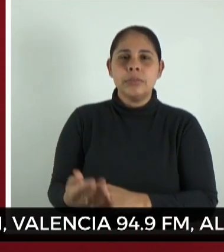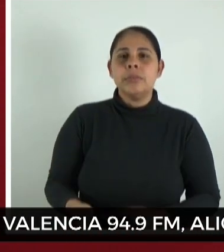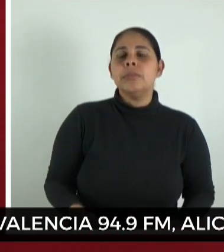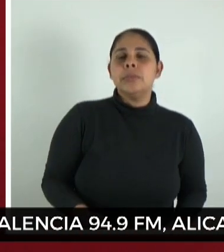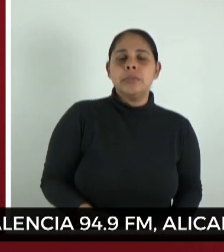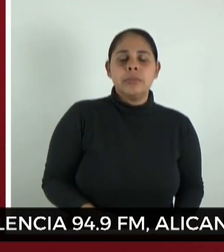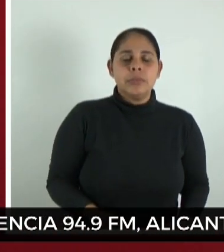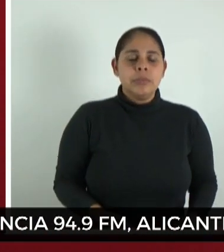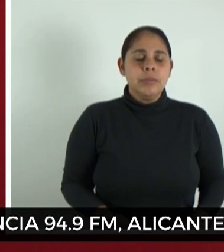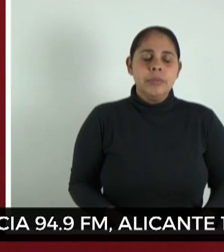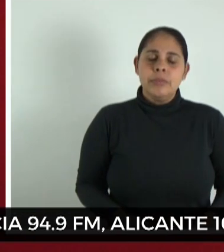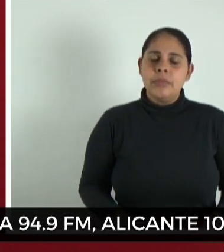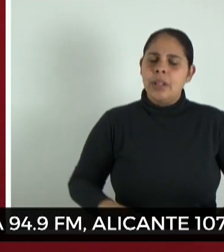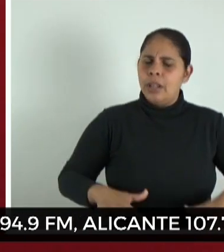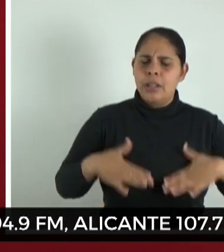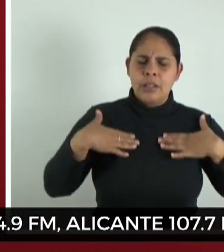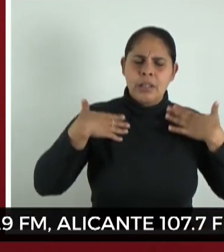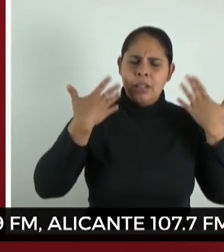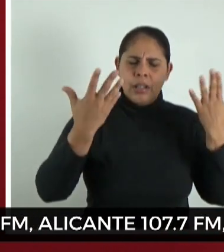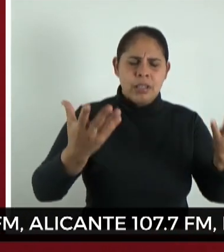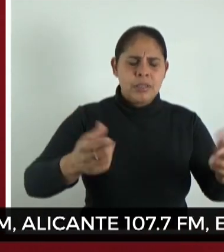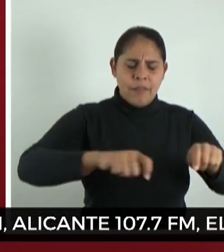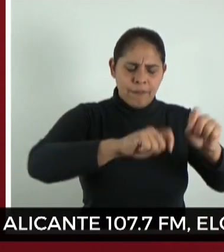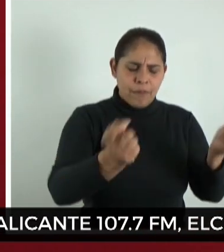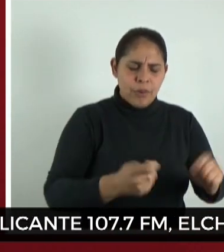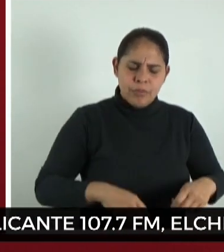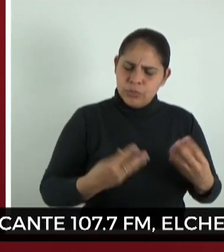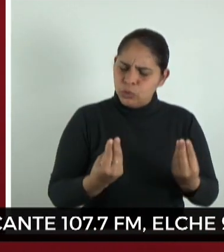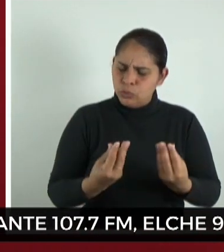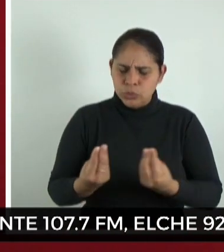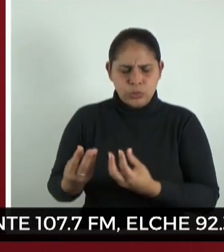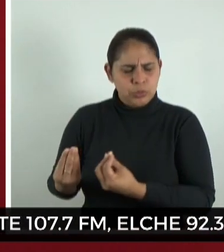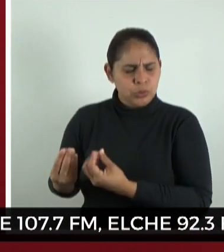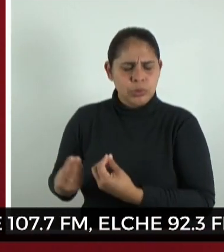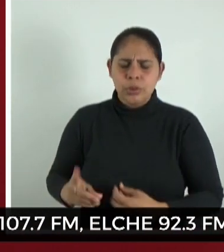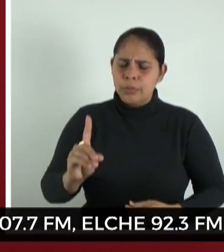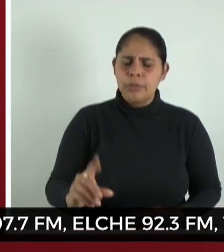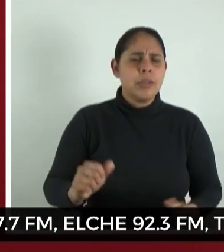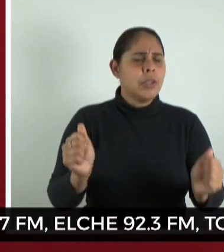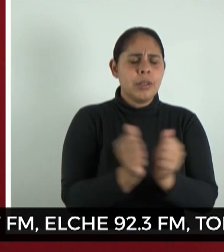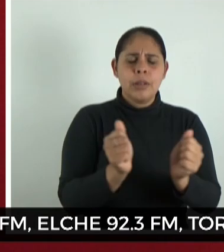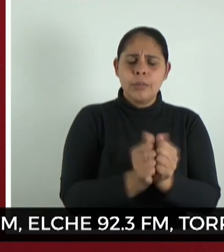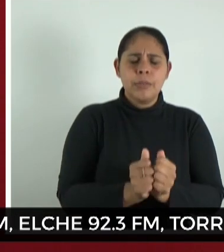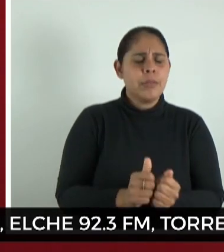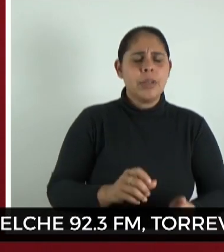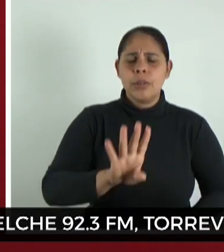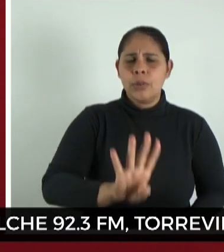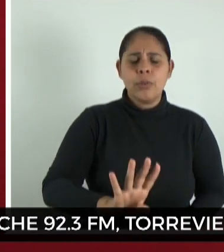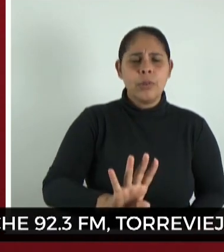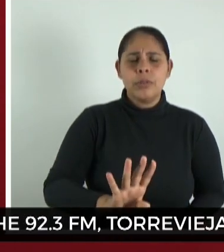Esa multiforme gracia, como dice primera carta de Pedro, capítulo 4, 10, la multiforme